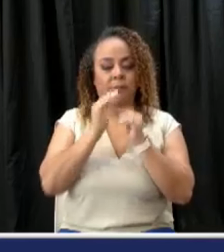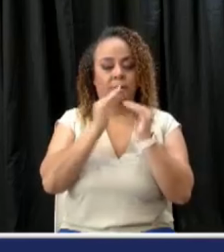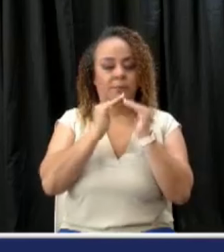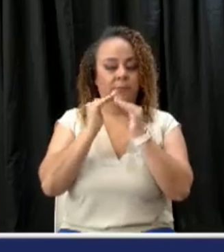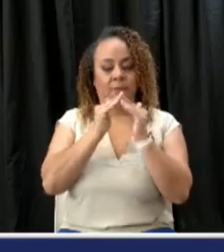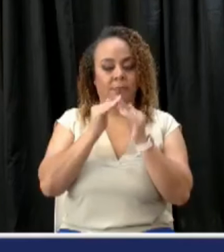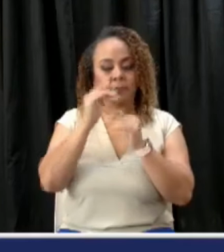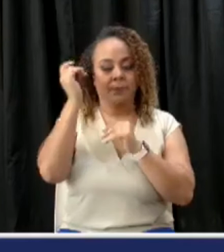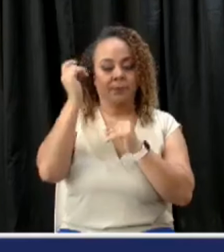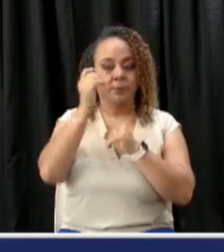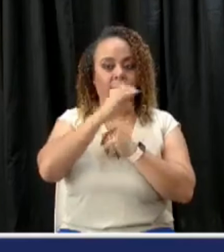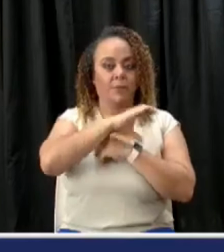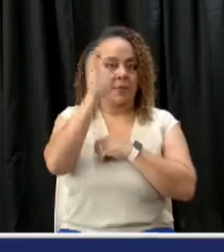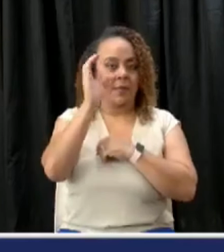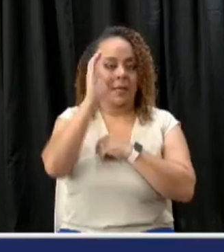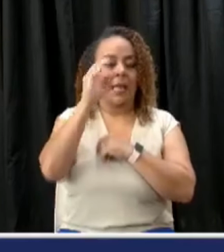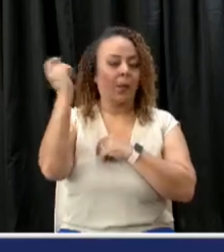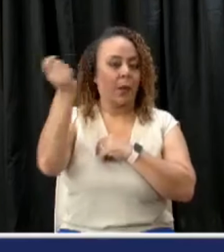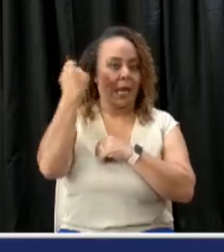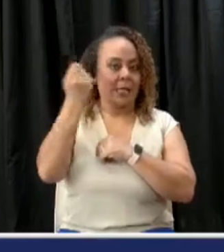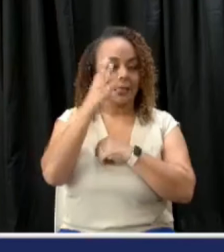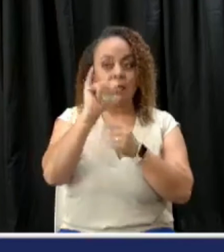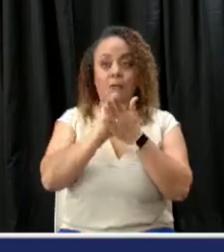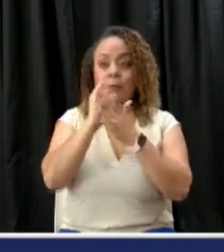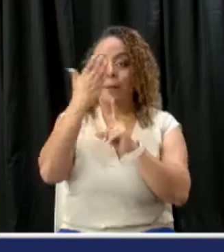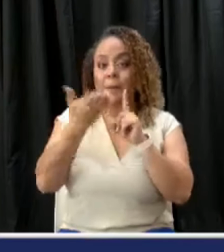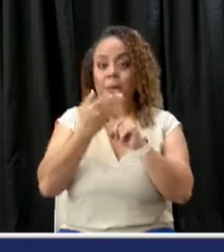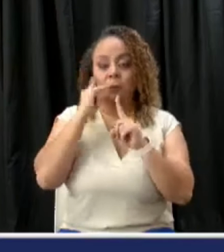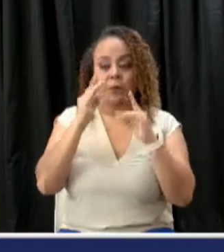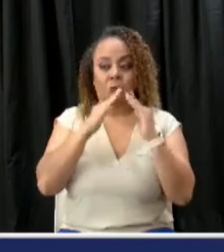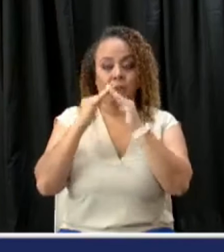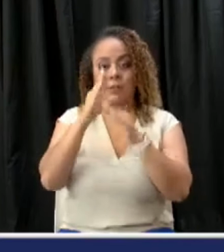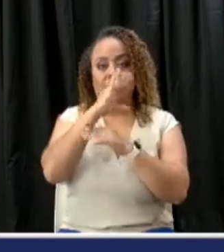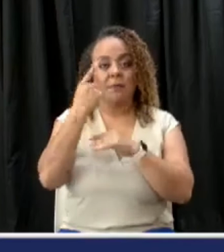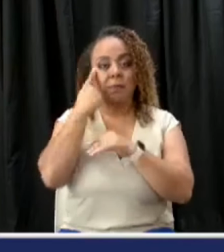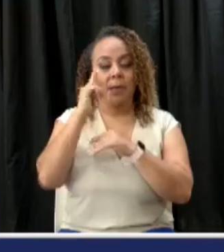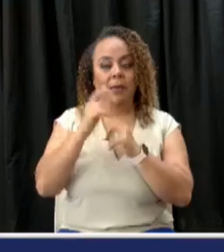en Guanacaste. Y esto tiene un impacto para las comunidades y, por ejemplo,